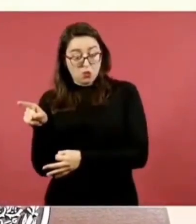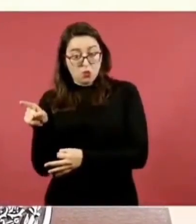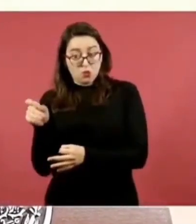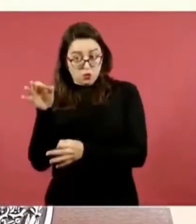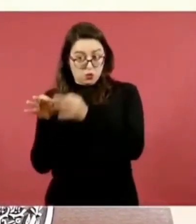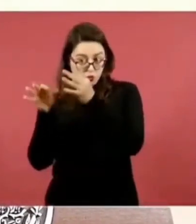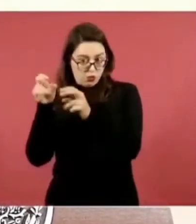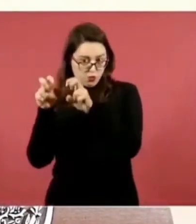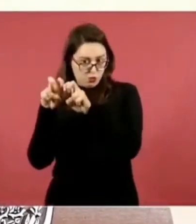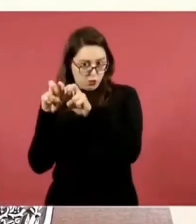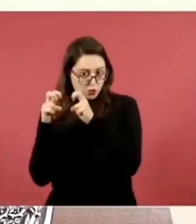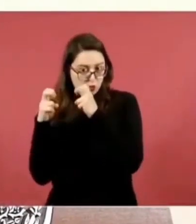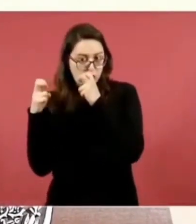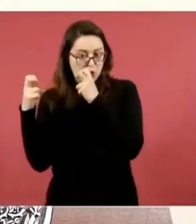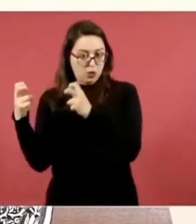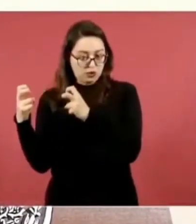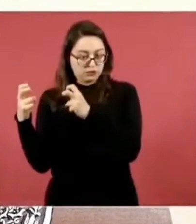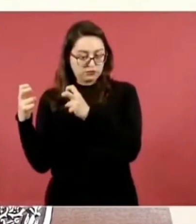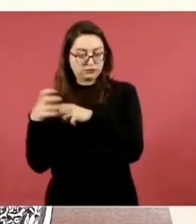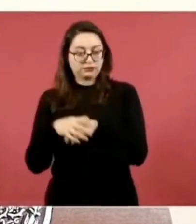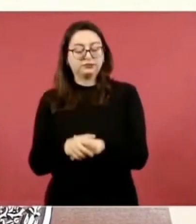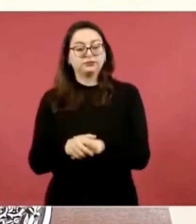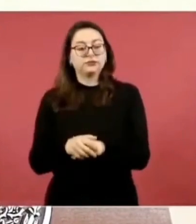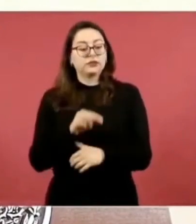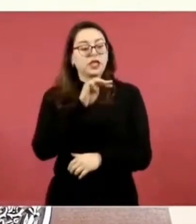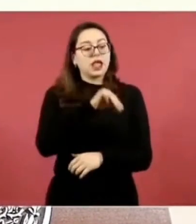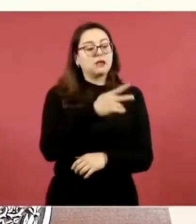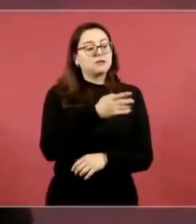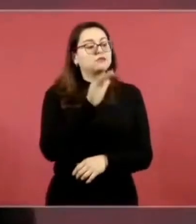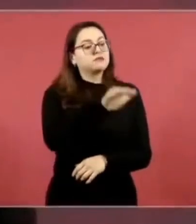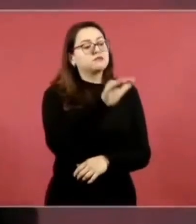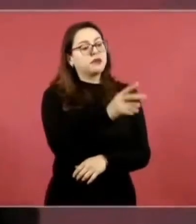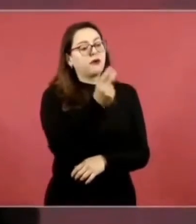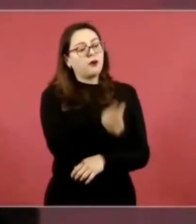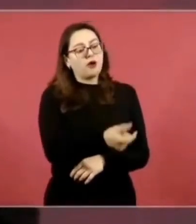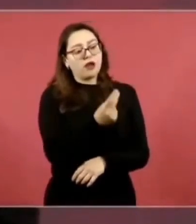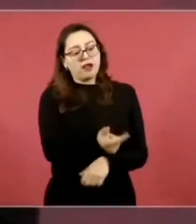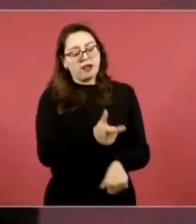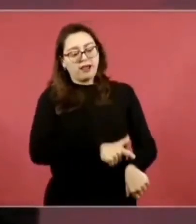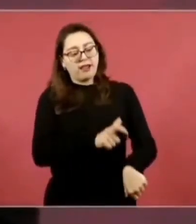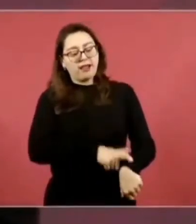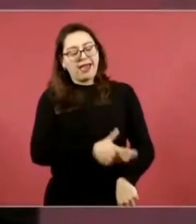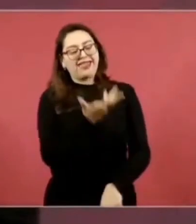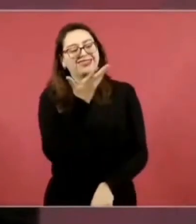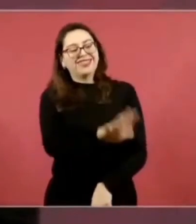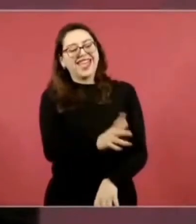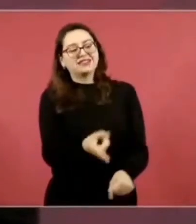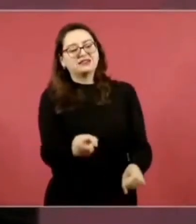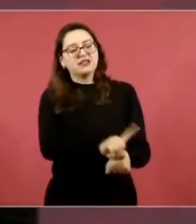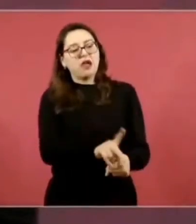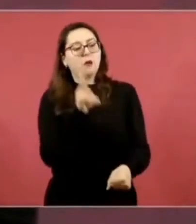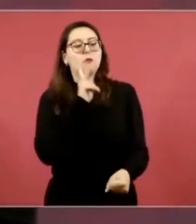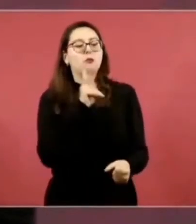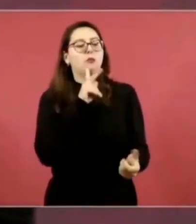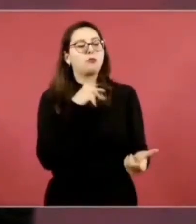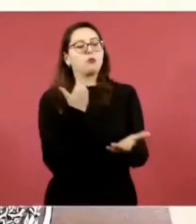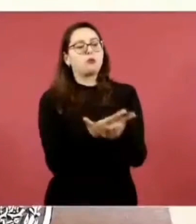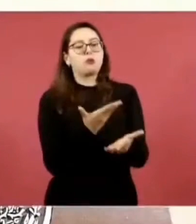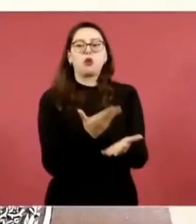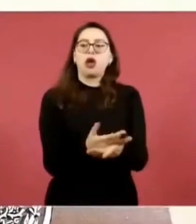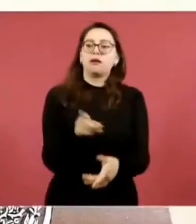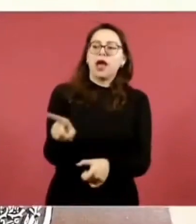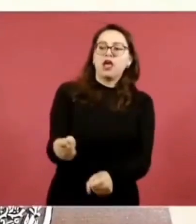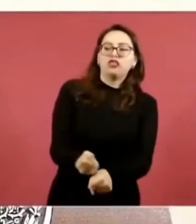magistrados, ¿sí?, le dan al Ministerio Público 10 días de plazo para